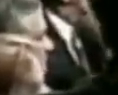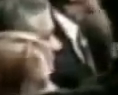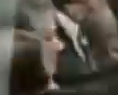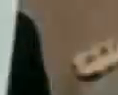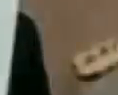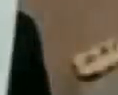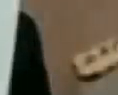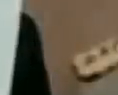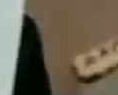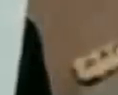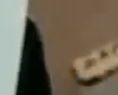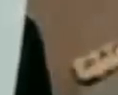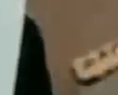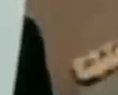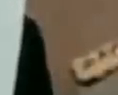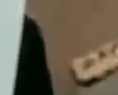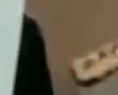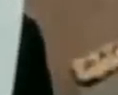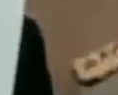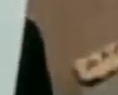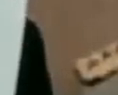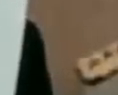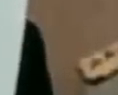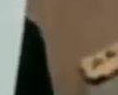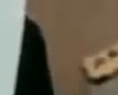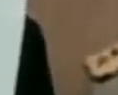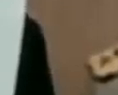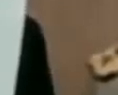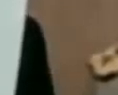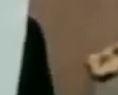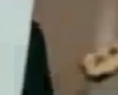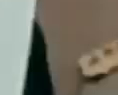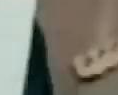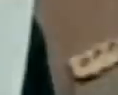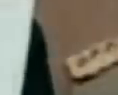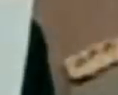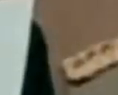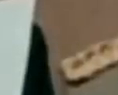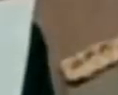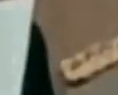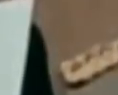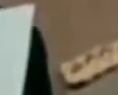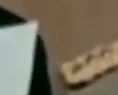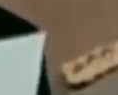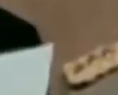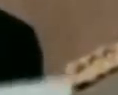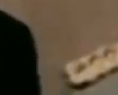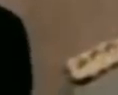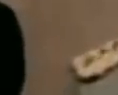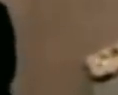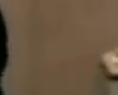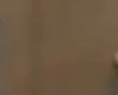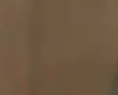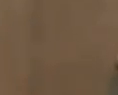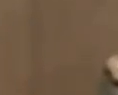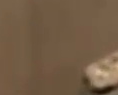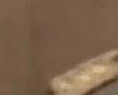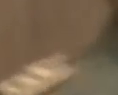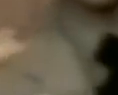restablecer la justicia, la igualdad, la solidaridad y la responsabilidad social.